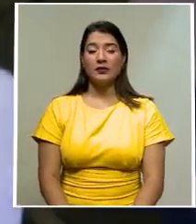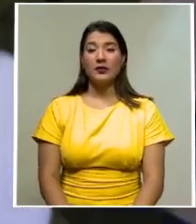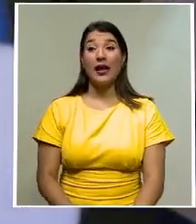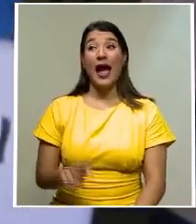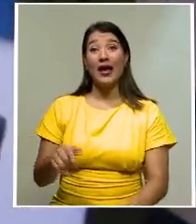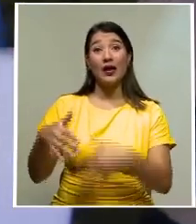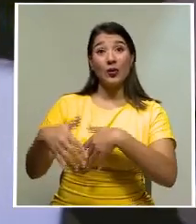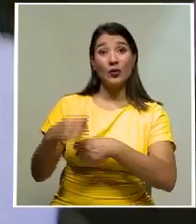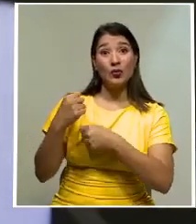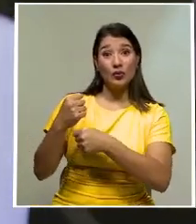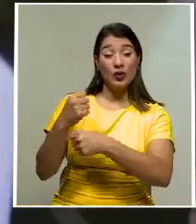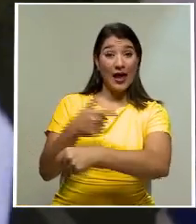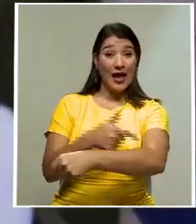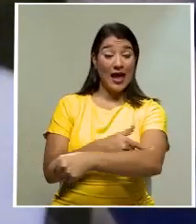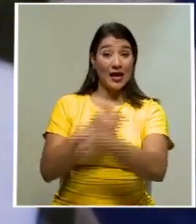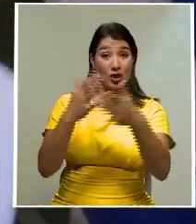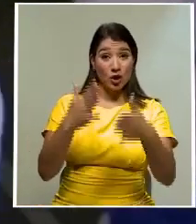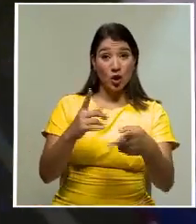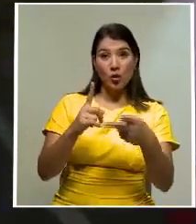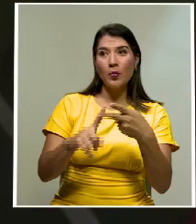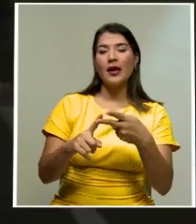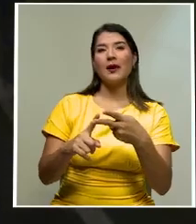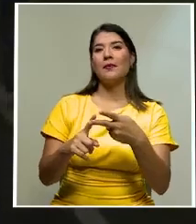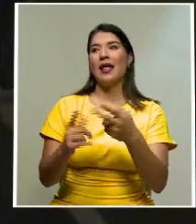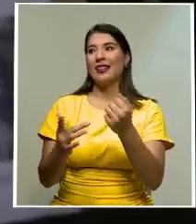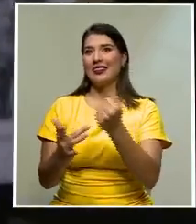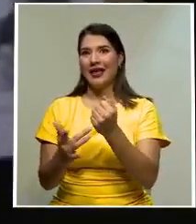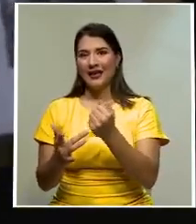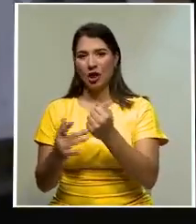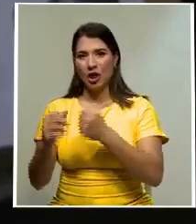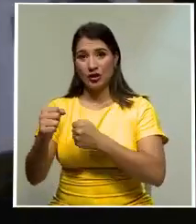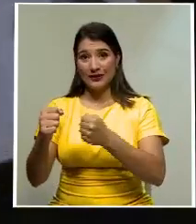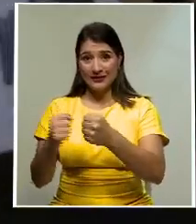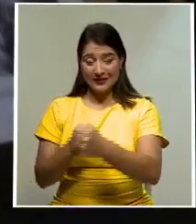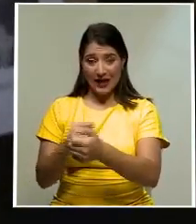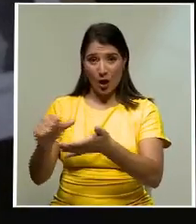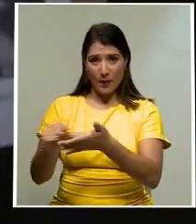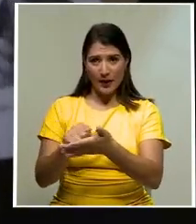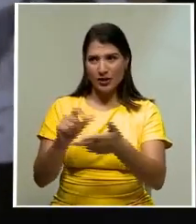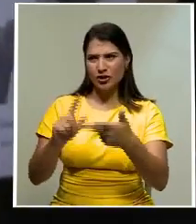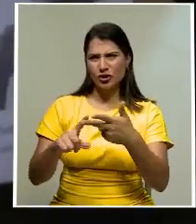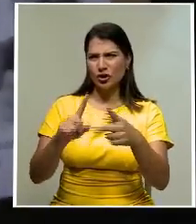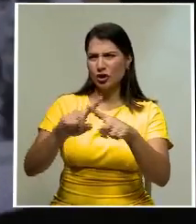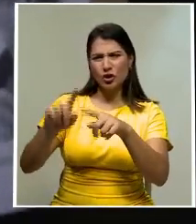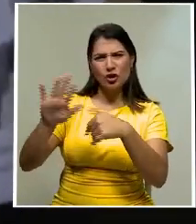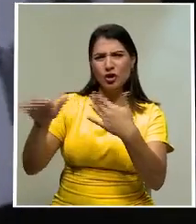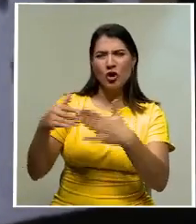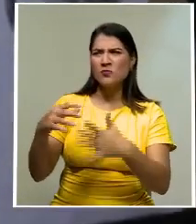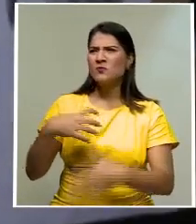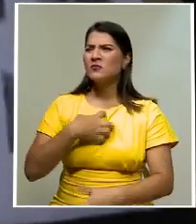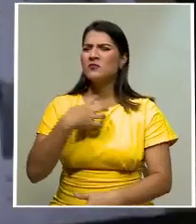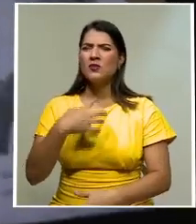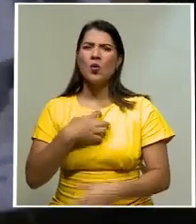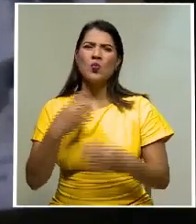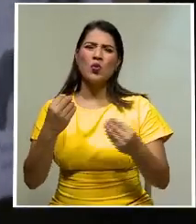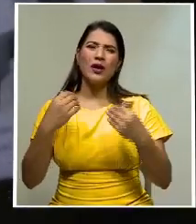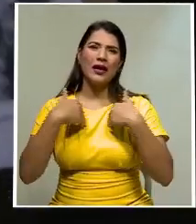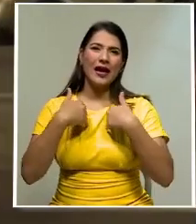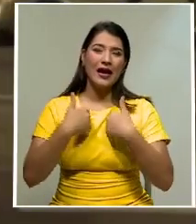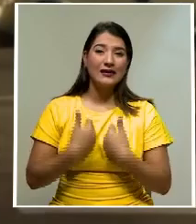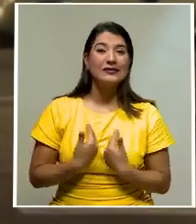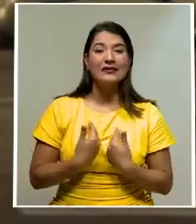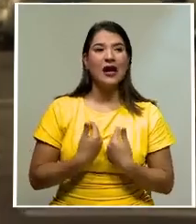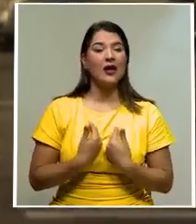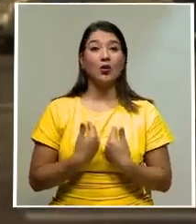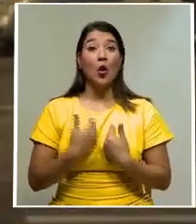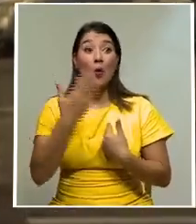protesta, enfermeros, instrumentistas quirúrgicos y técnicos de imágenes médicas denunciaron también el agotamiento de los planteles de salud exigidos al máximo